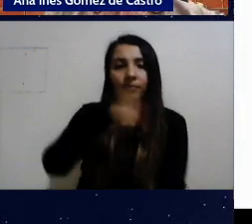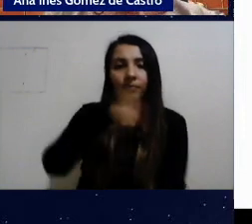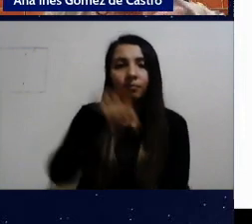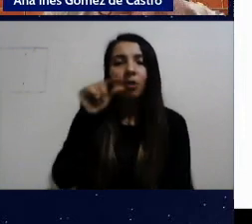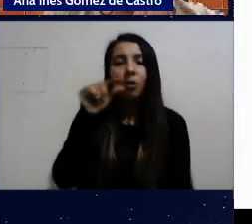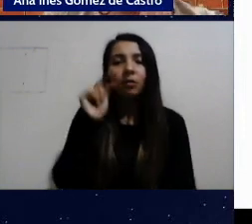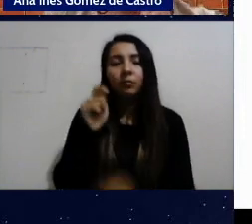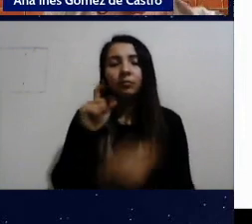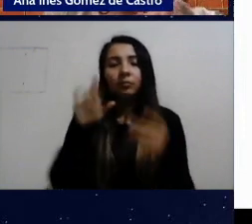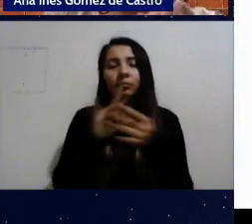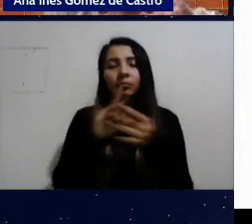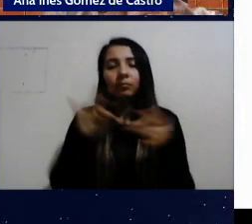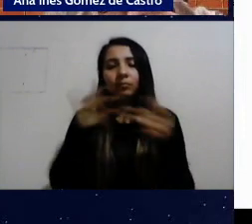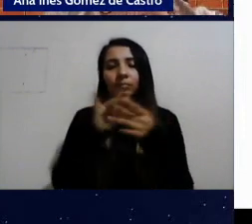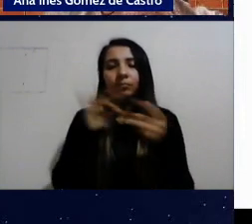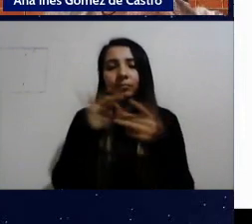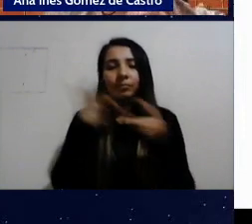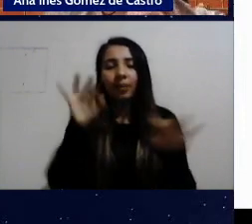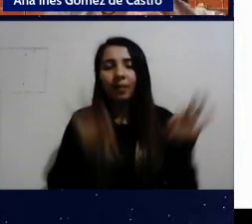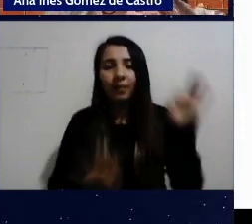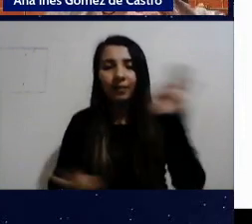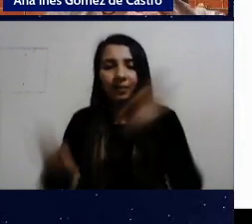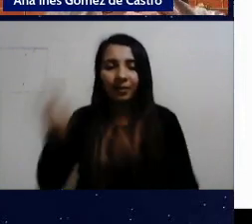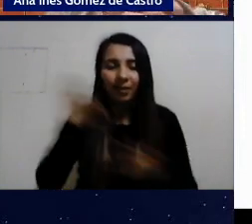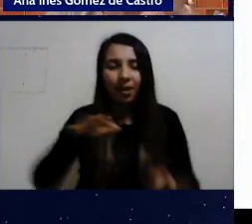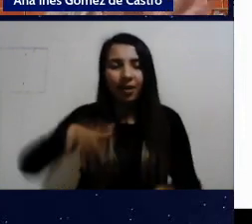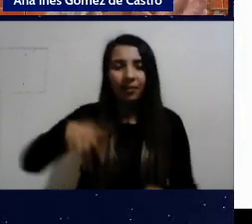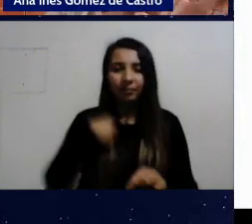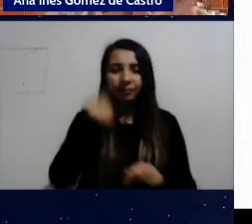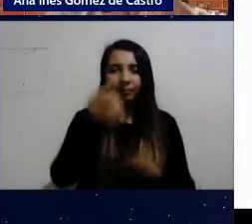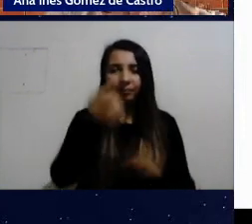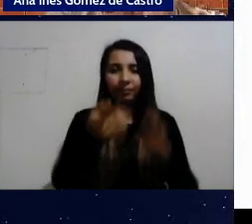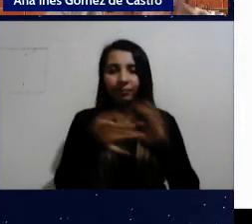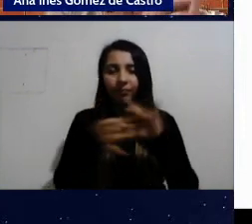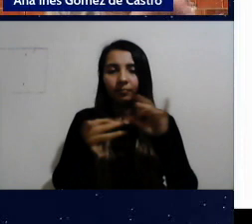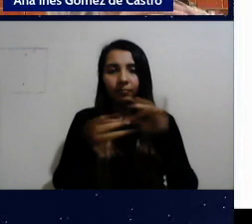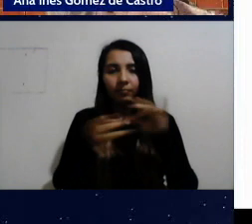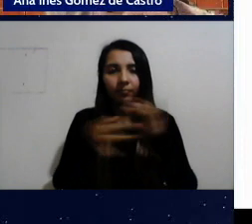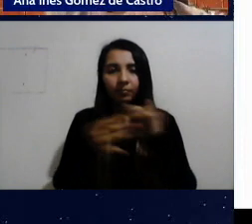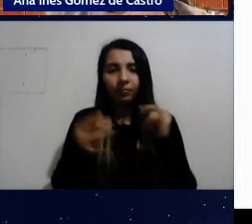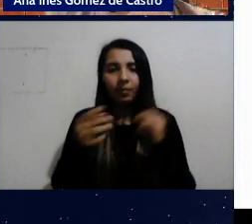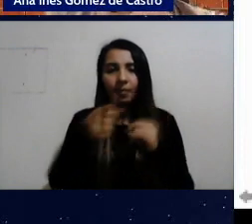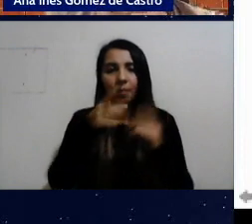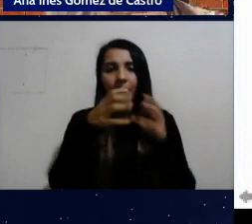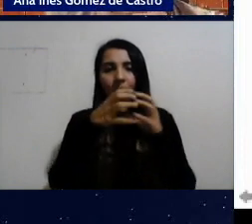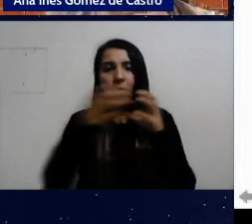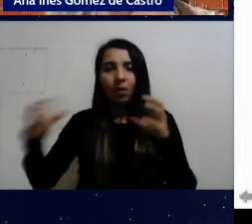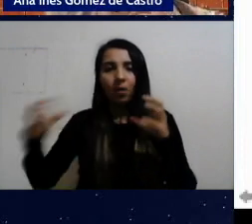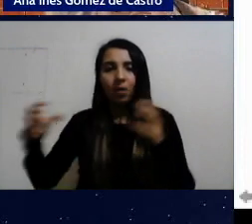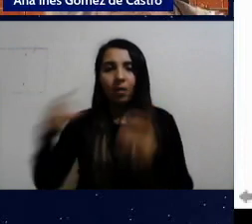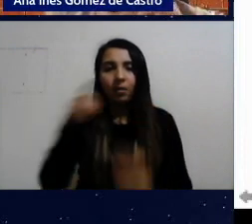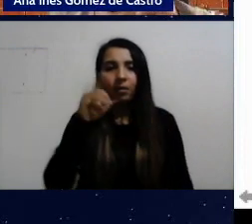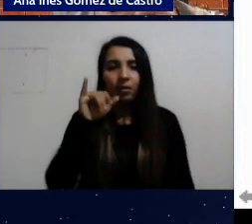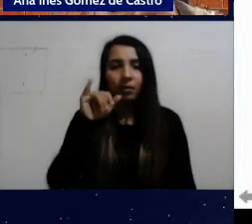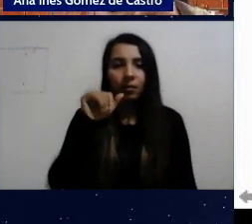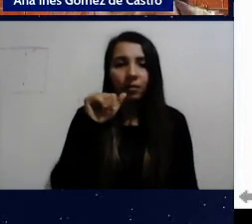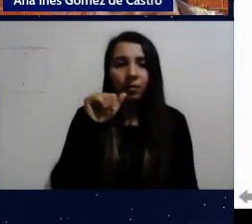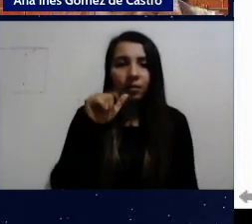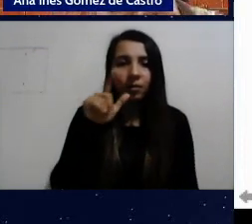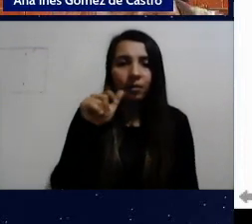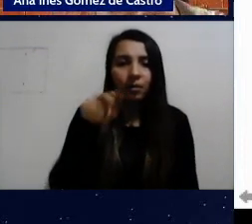Esto de aquí es un poco la explicación de la física del que os estaba contando. Tenéis la molécula de